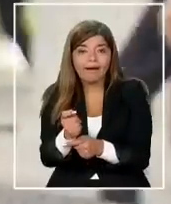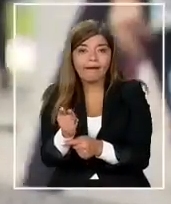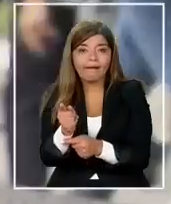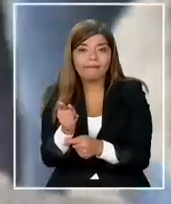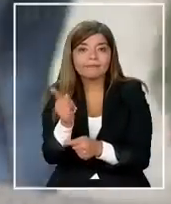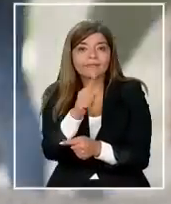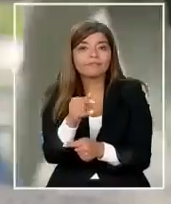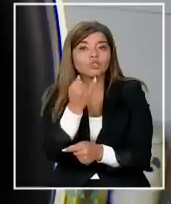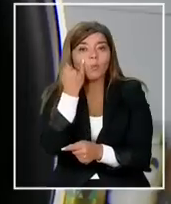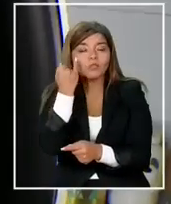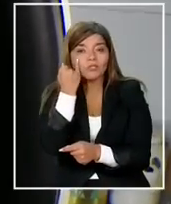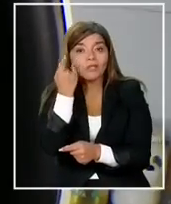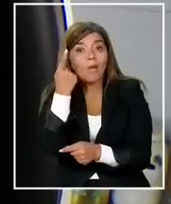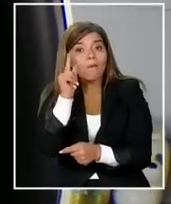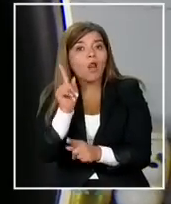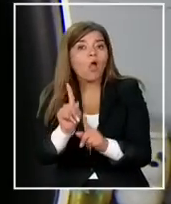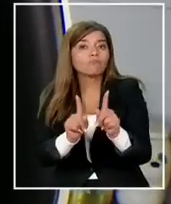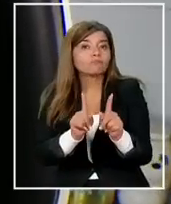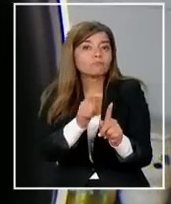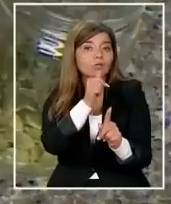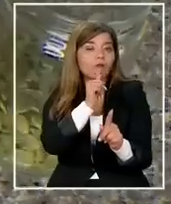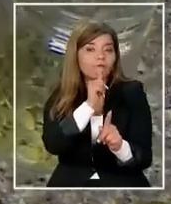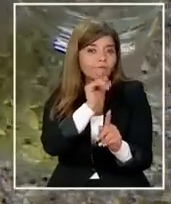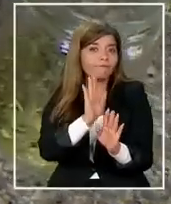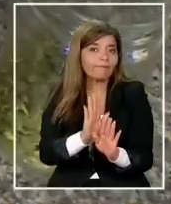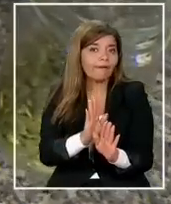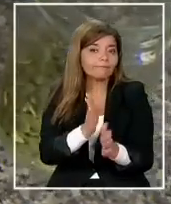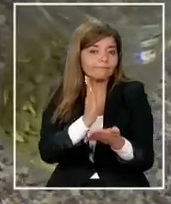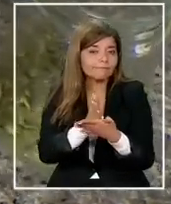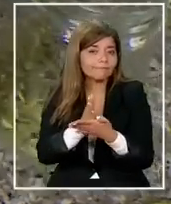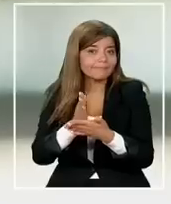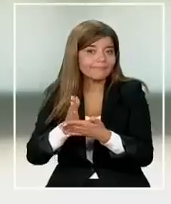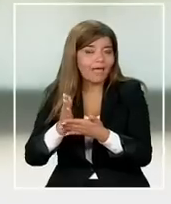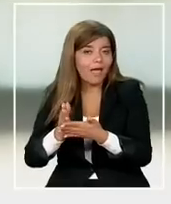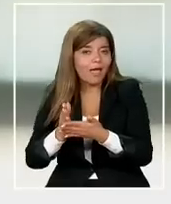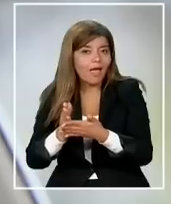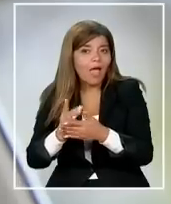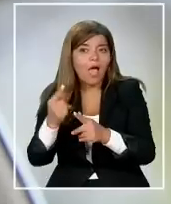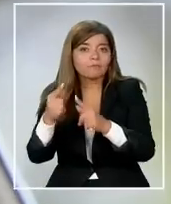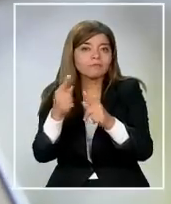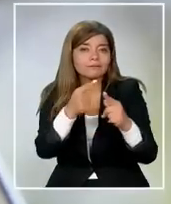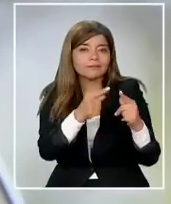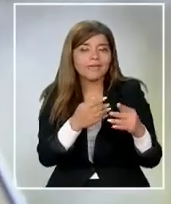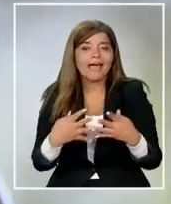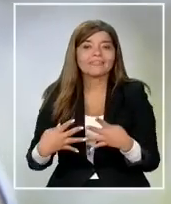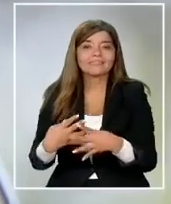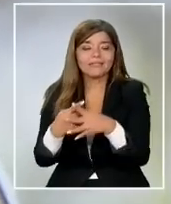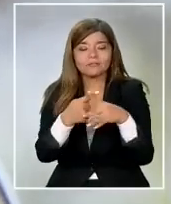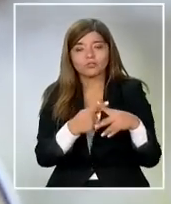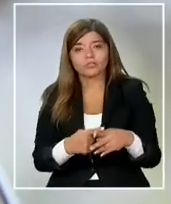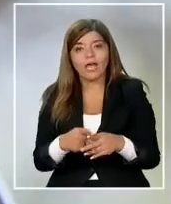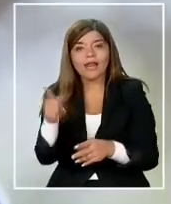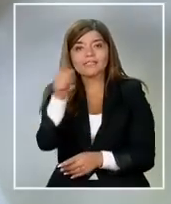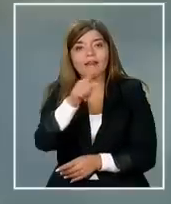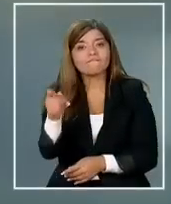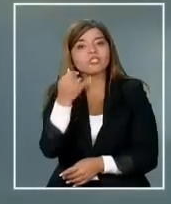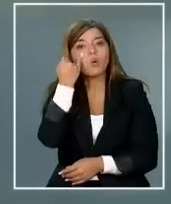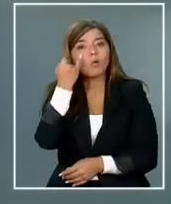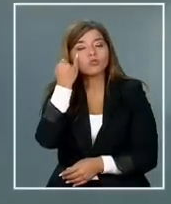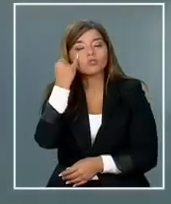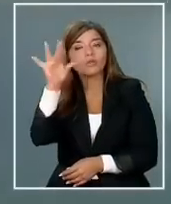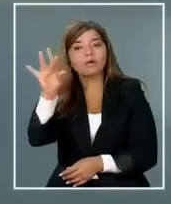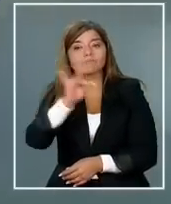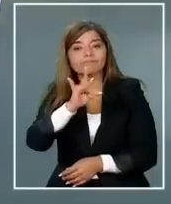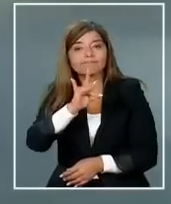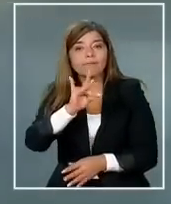no todos los influencers están en regla. Tras hacer un estudio de las distintas redes sociales, el Servicio de Impuestos Internos detectó que